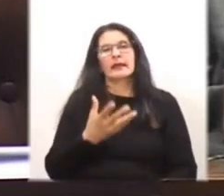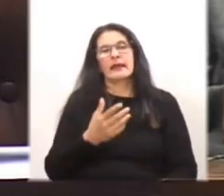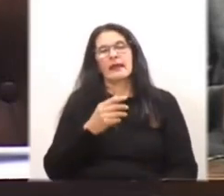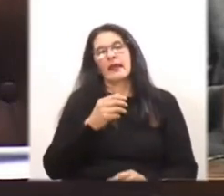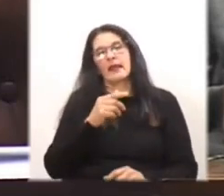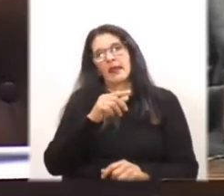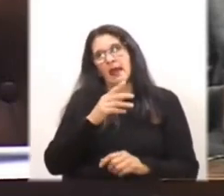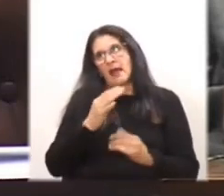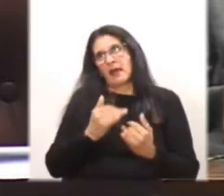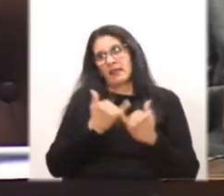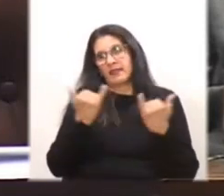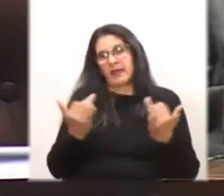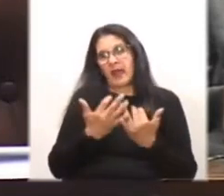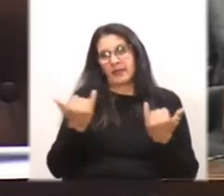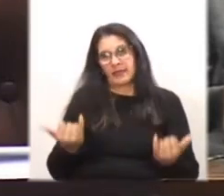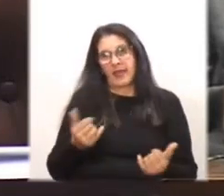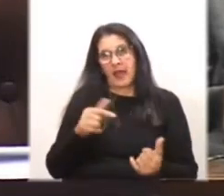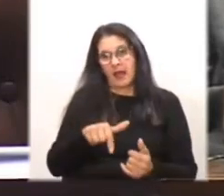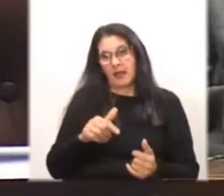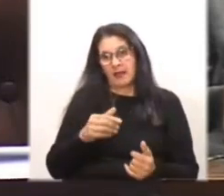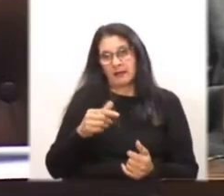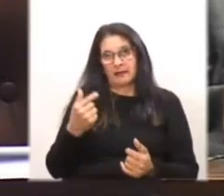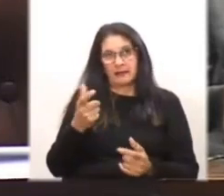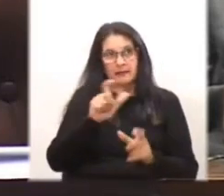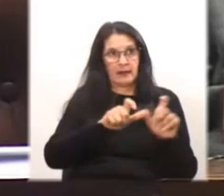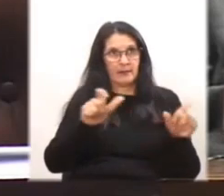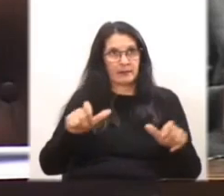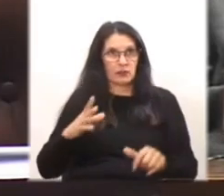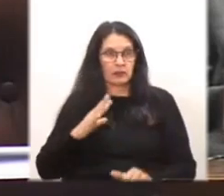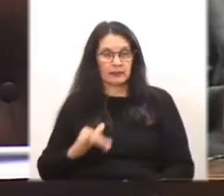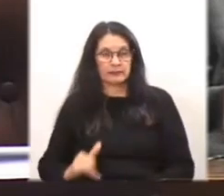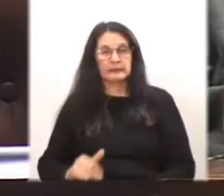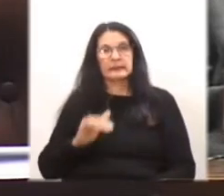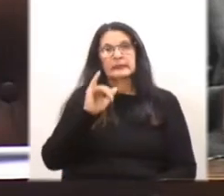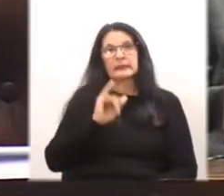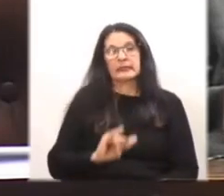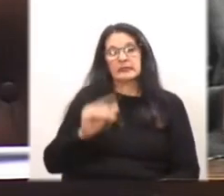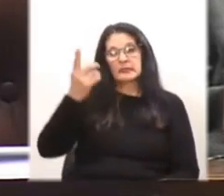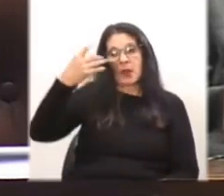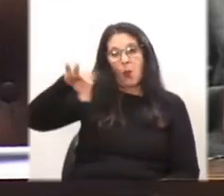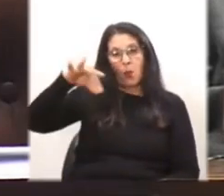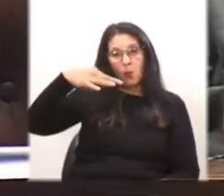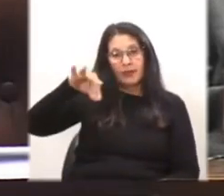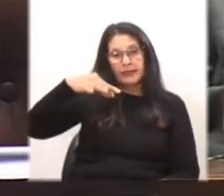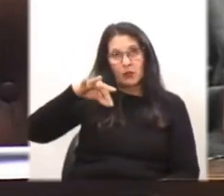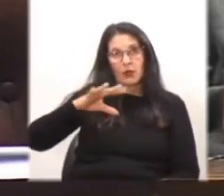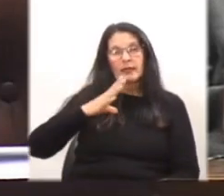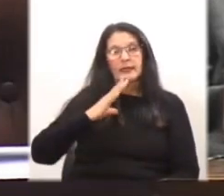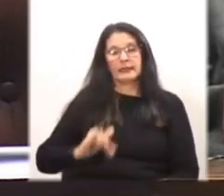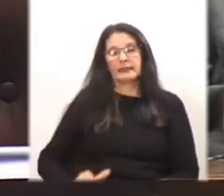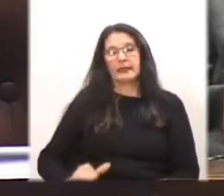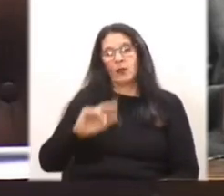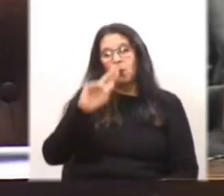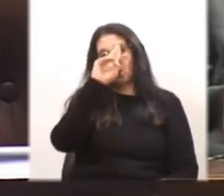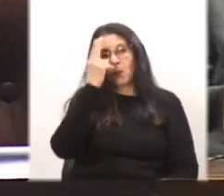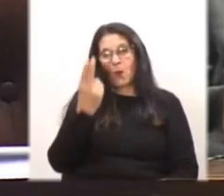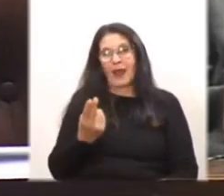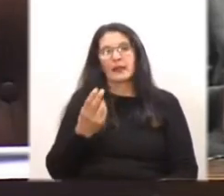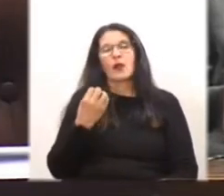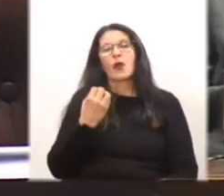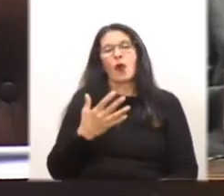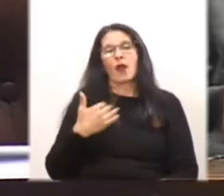Uruguay. Y además es un vínculo único que tiene Uruguay con Argentina en la